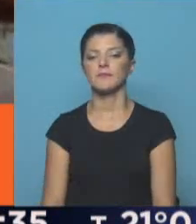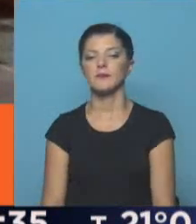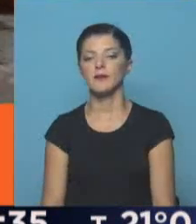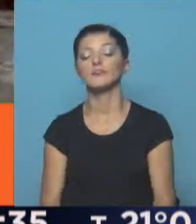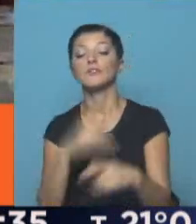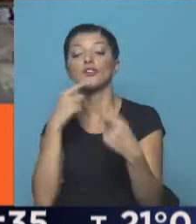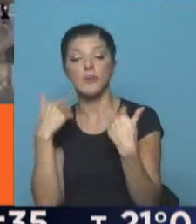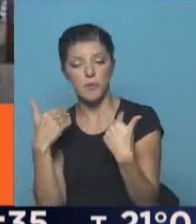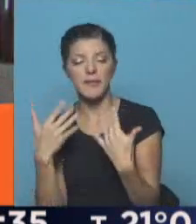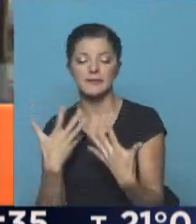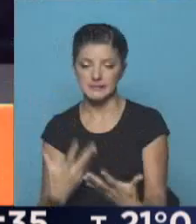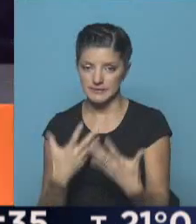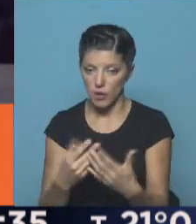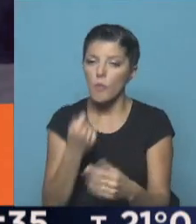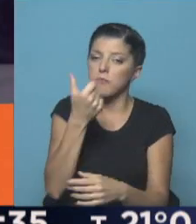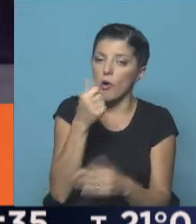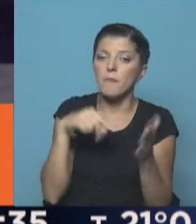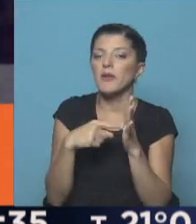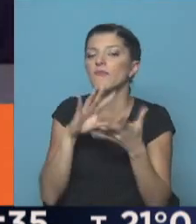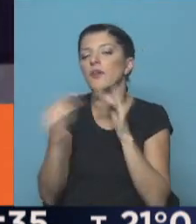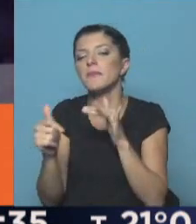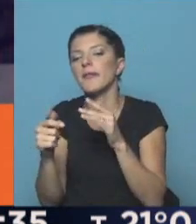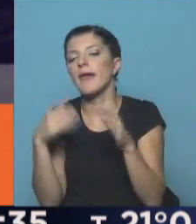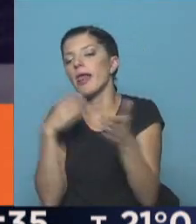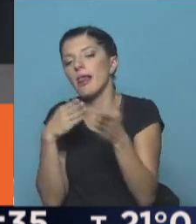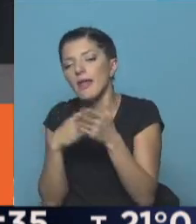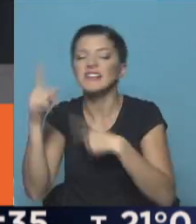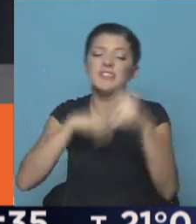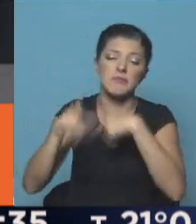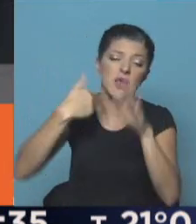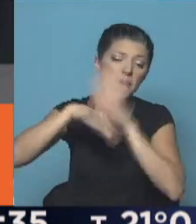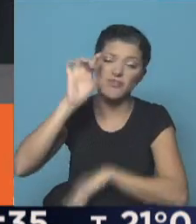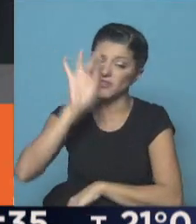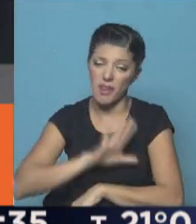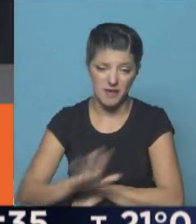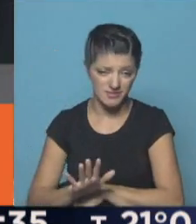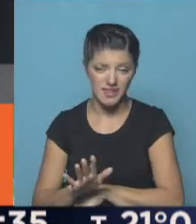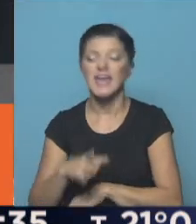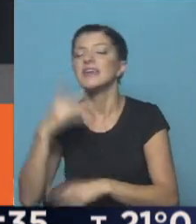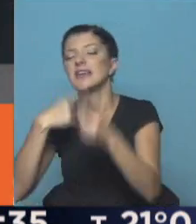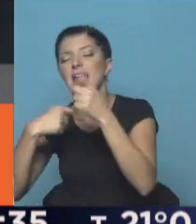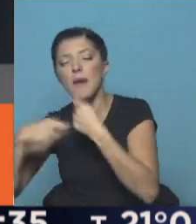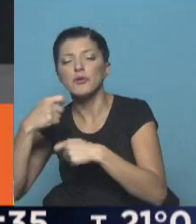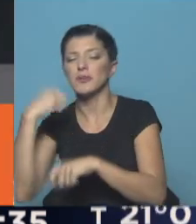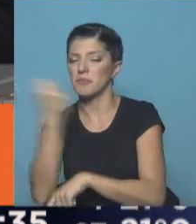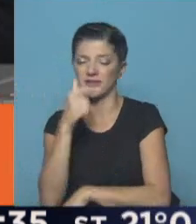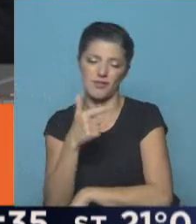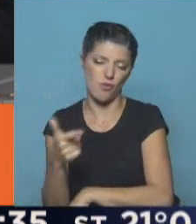puede molestar un poco, pero son molestias. Y como usted dijo, no hay cambios